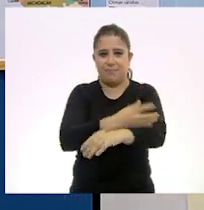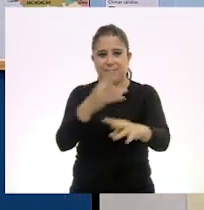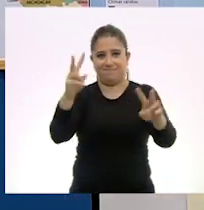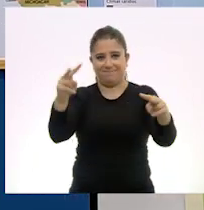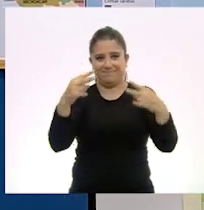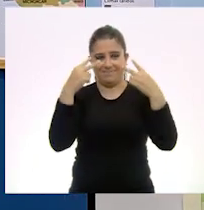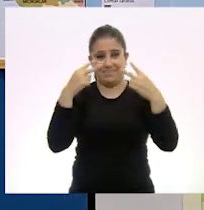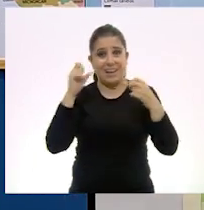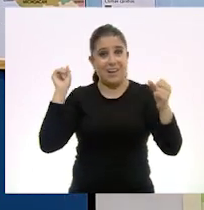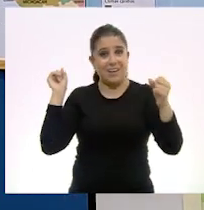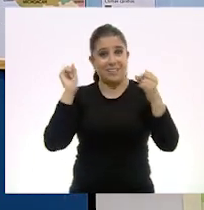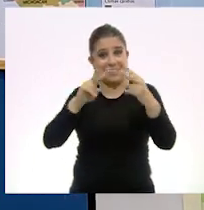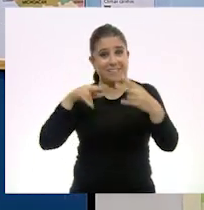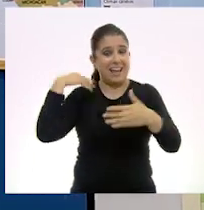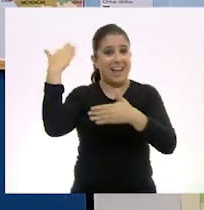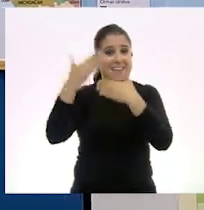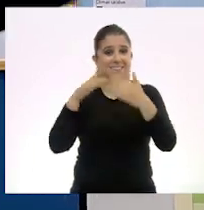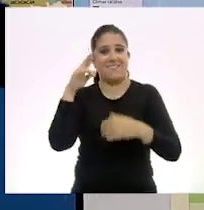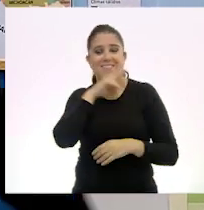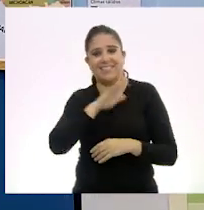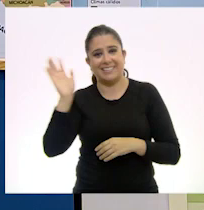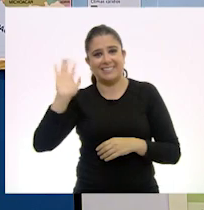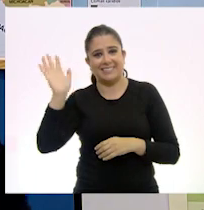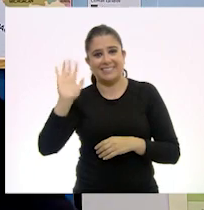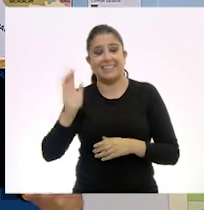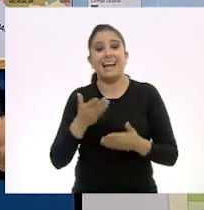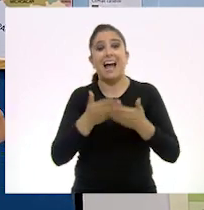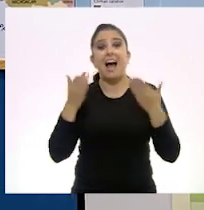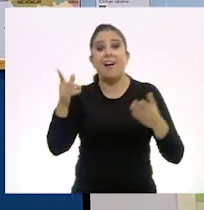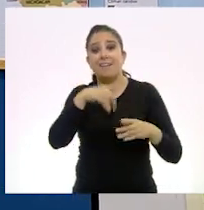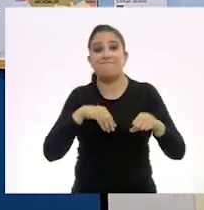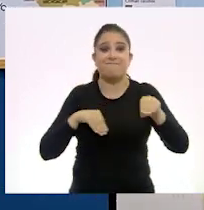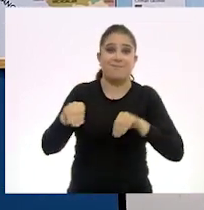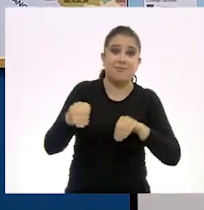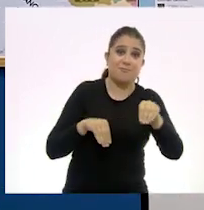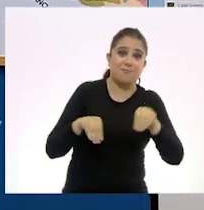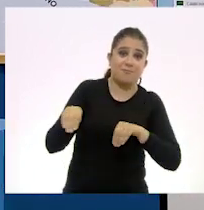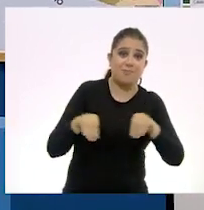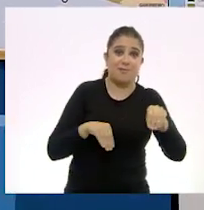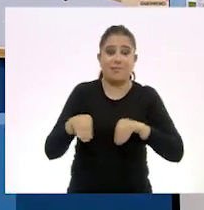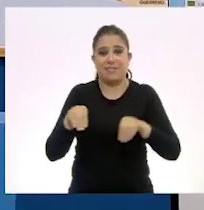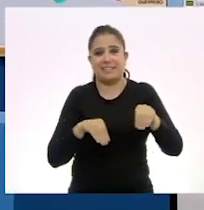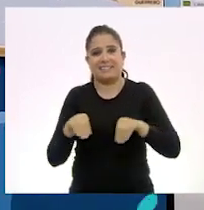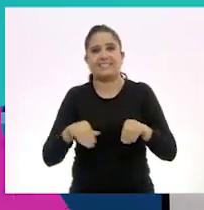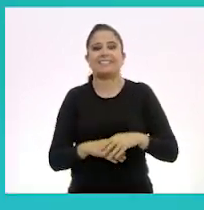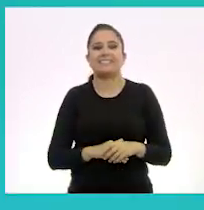de hoy. Nos vemos y hasta la próxima. Llegó el momento de movernos un poco.